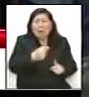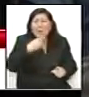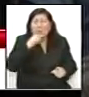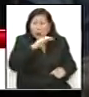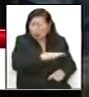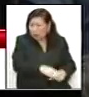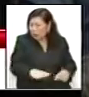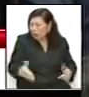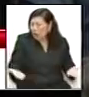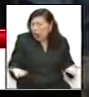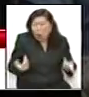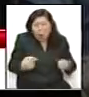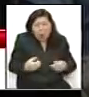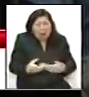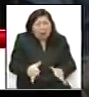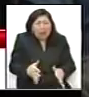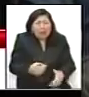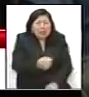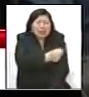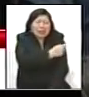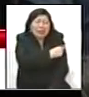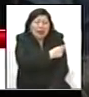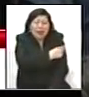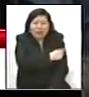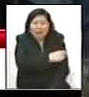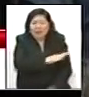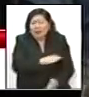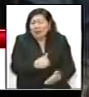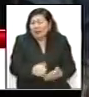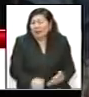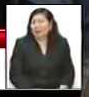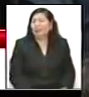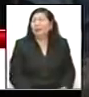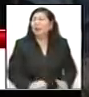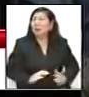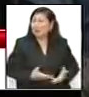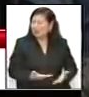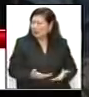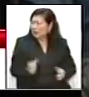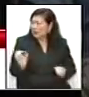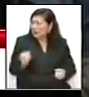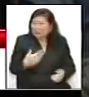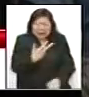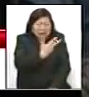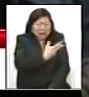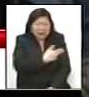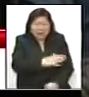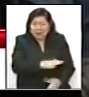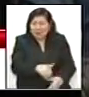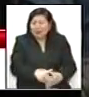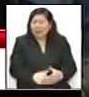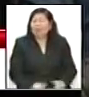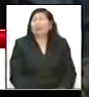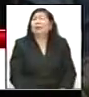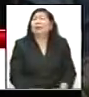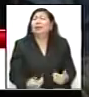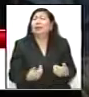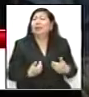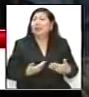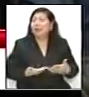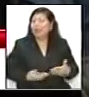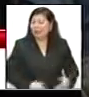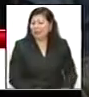niños, cuando dejan a niños sin vacuna, cuando dejan a mujeres que van a dar a luz sin anestesia para poder tener una